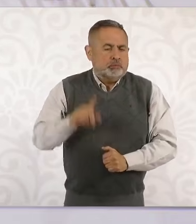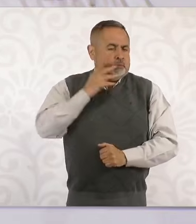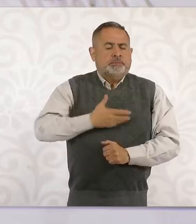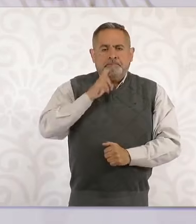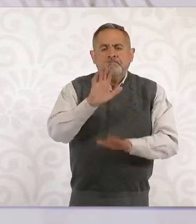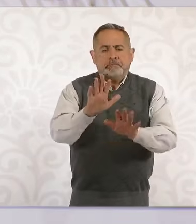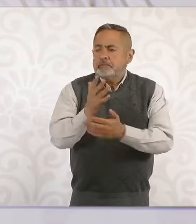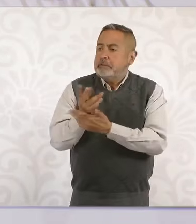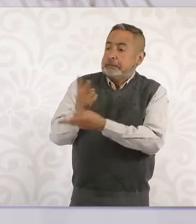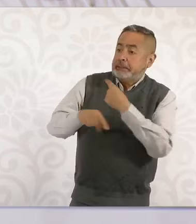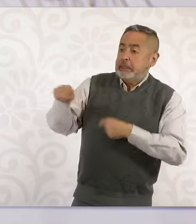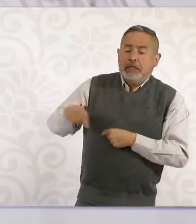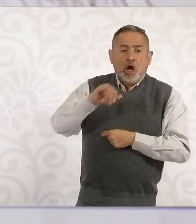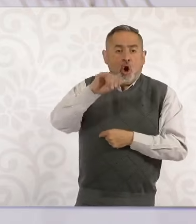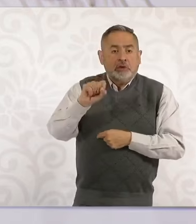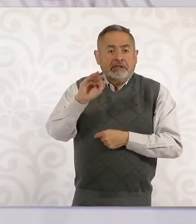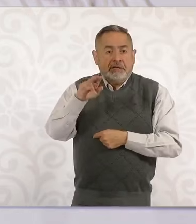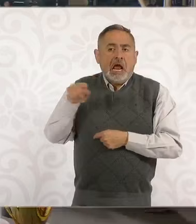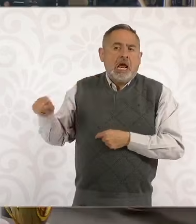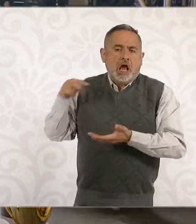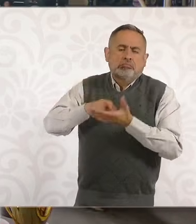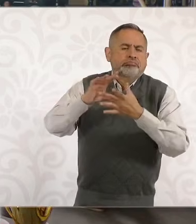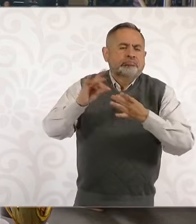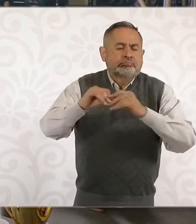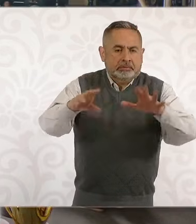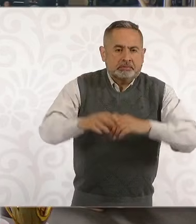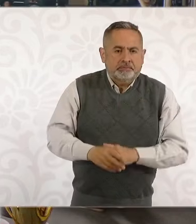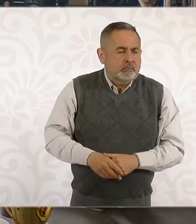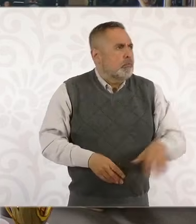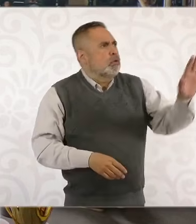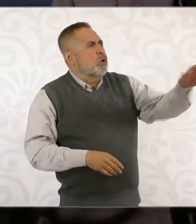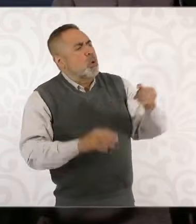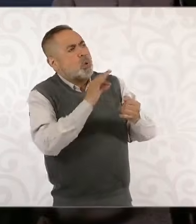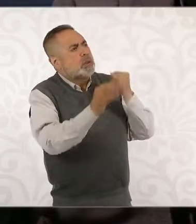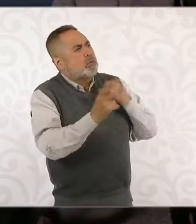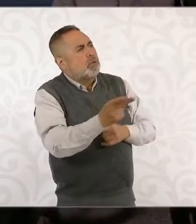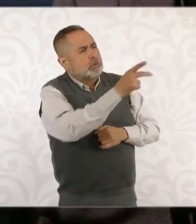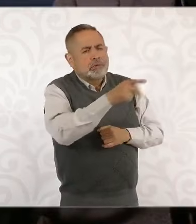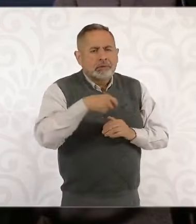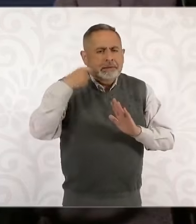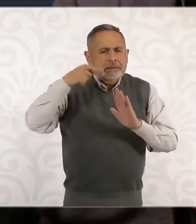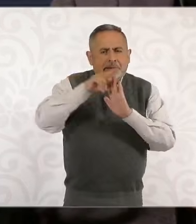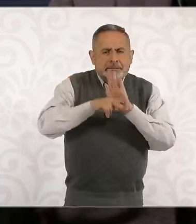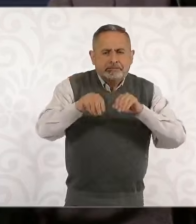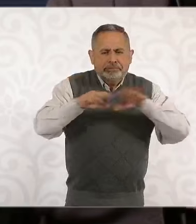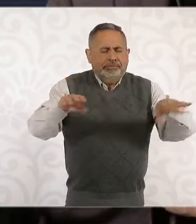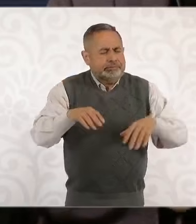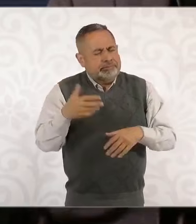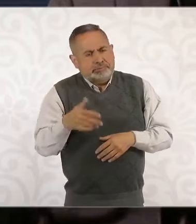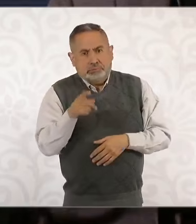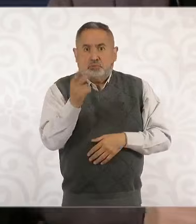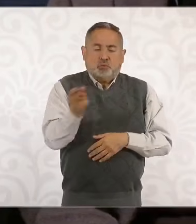la mañanera para que pueda platicar. Y ya por último, circula en las redes un video donde usted, pues heroicamente